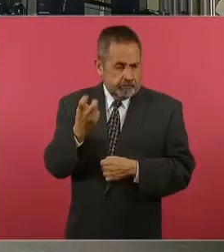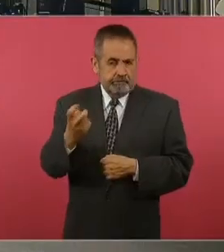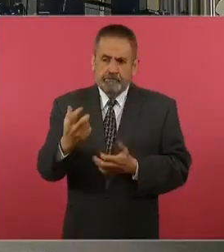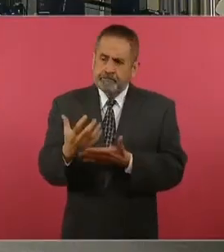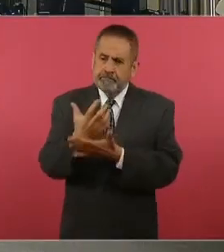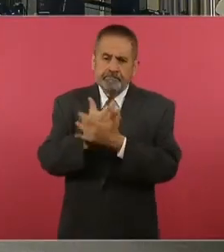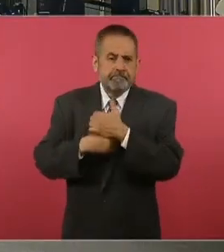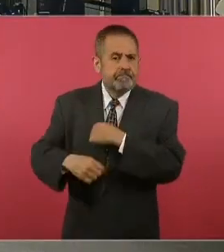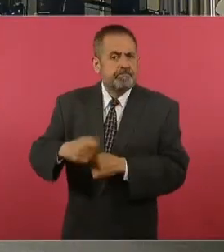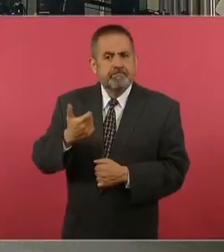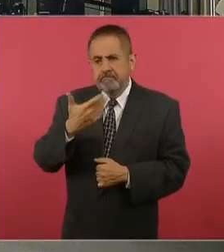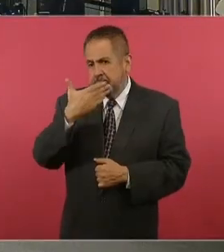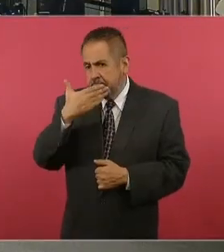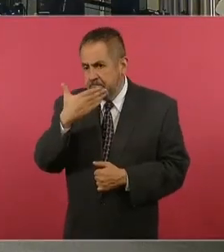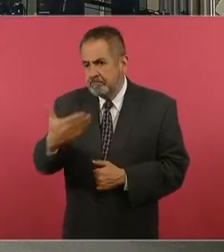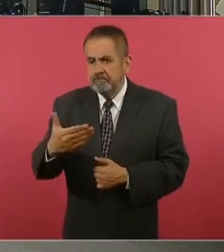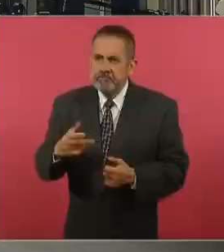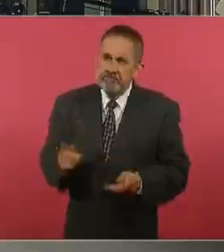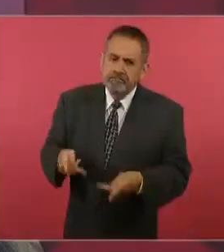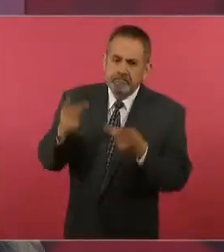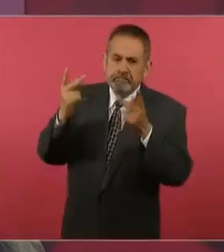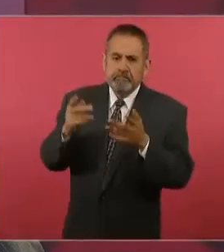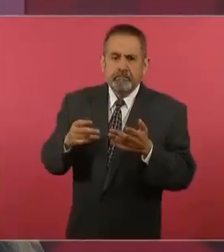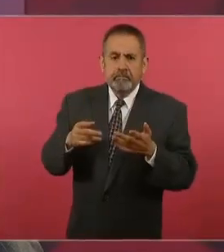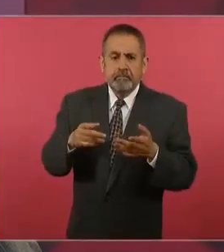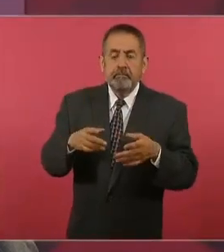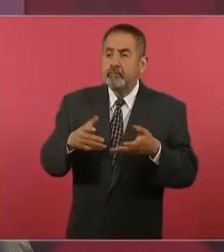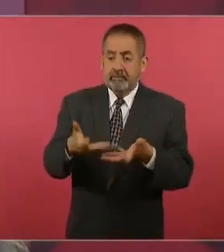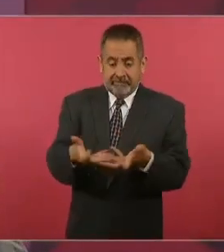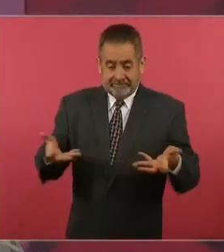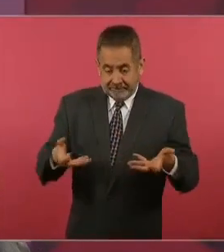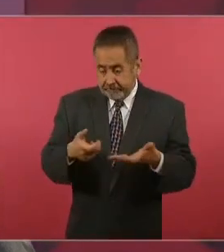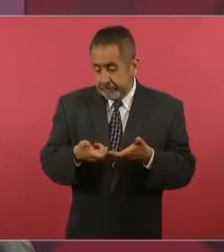y es un gran negocio porque no se le paga renta